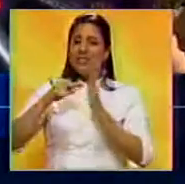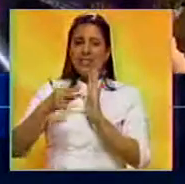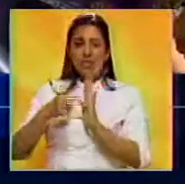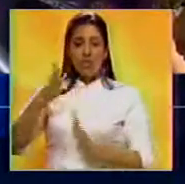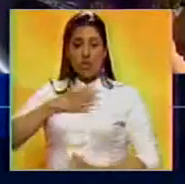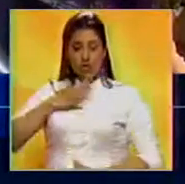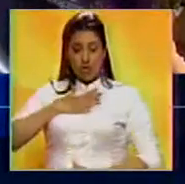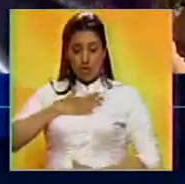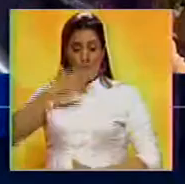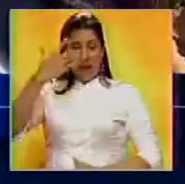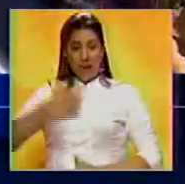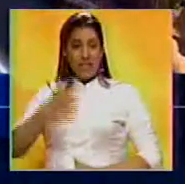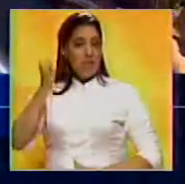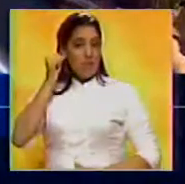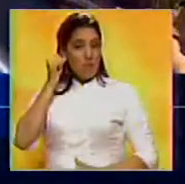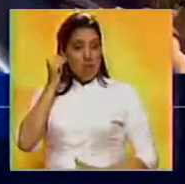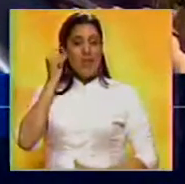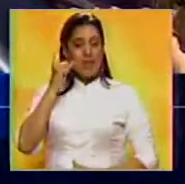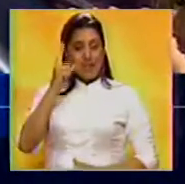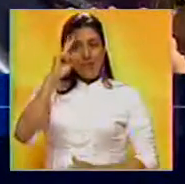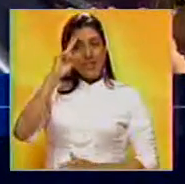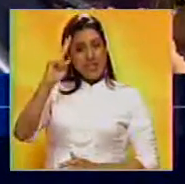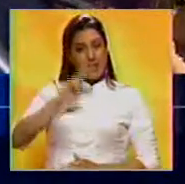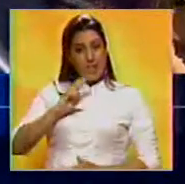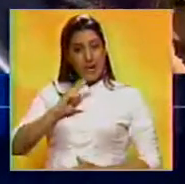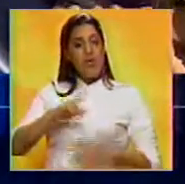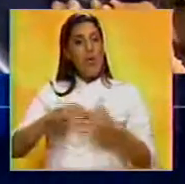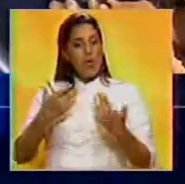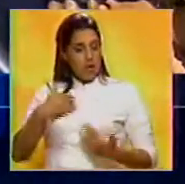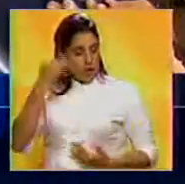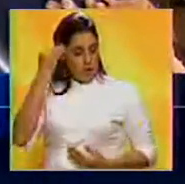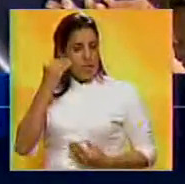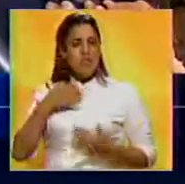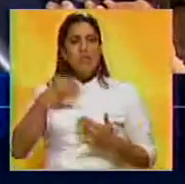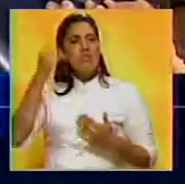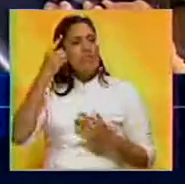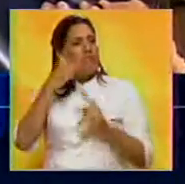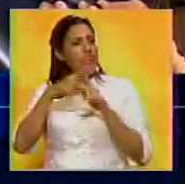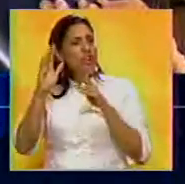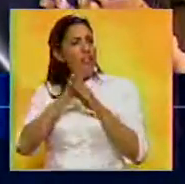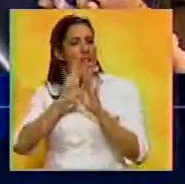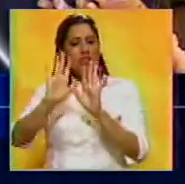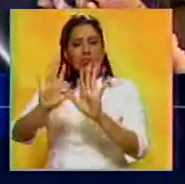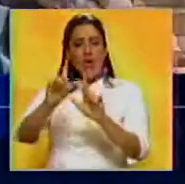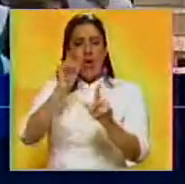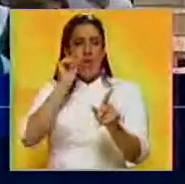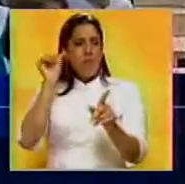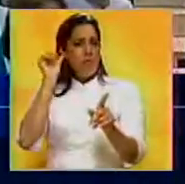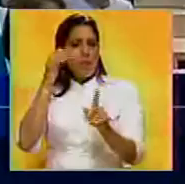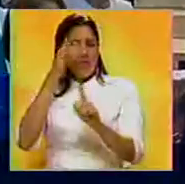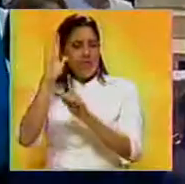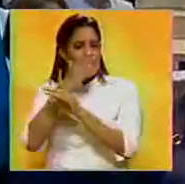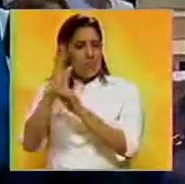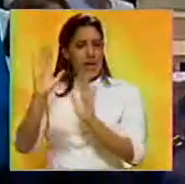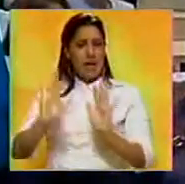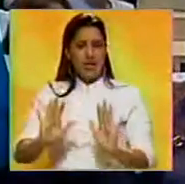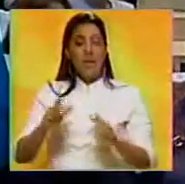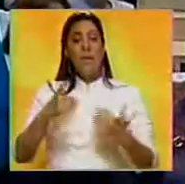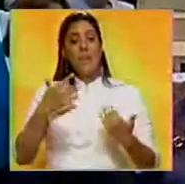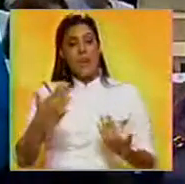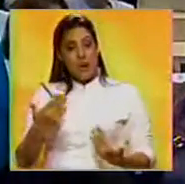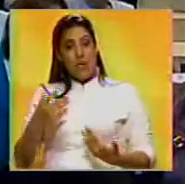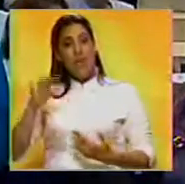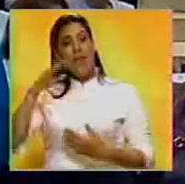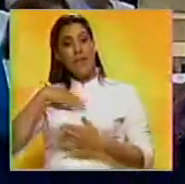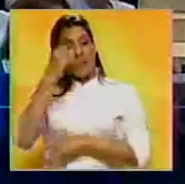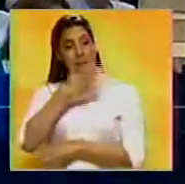que yo en mi condición de mujer sea respetada porque pienso igual o distinto a los hombres. Denis Fernández, segunda